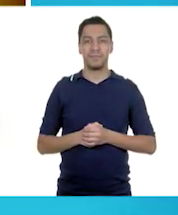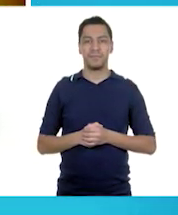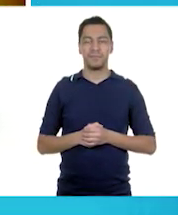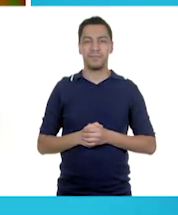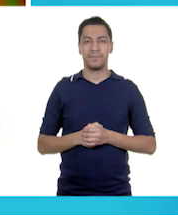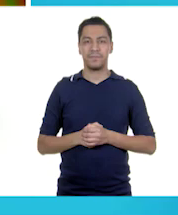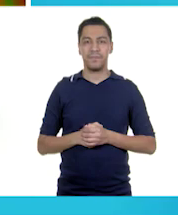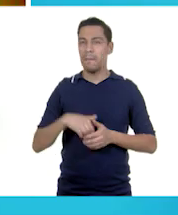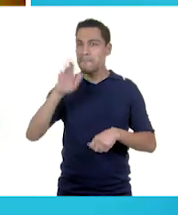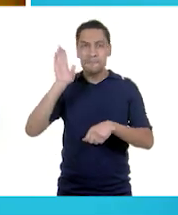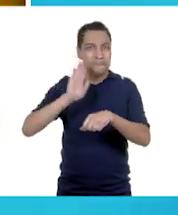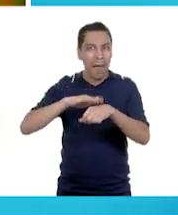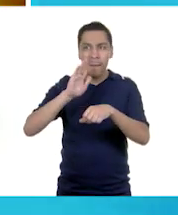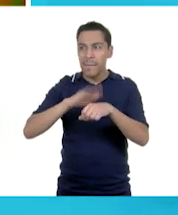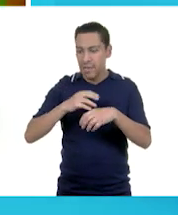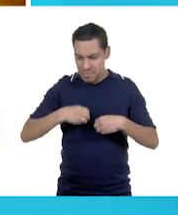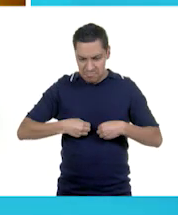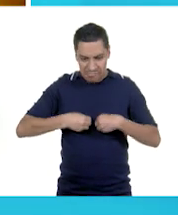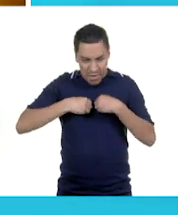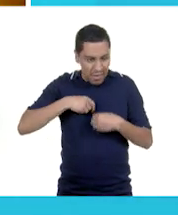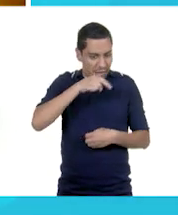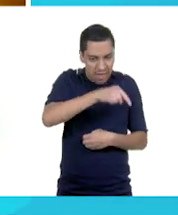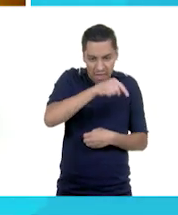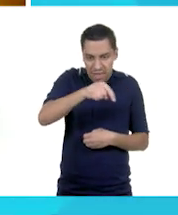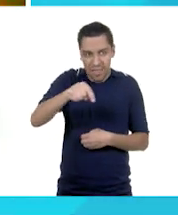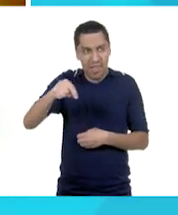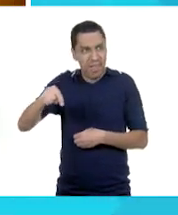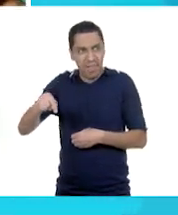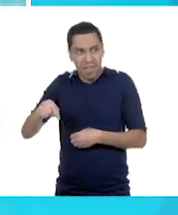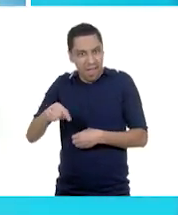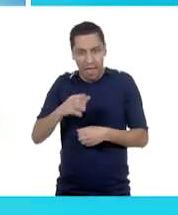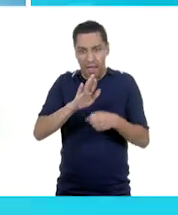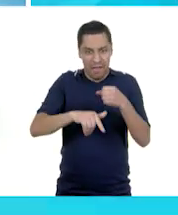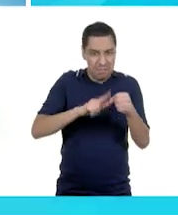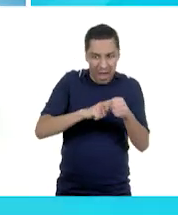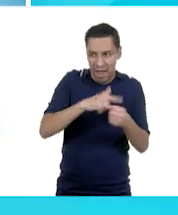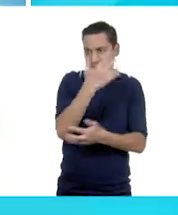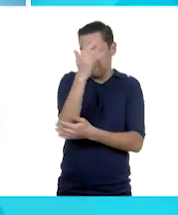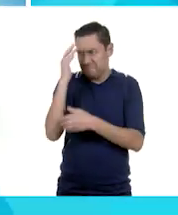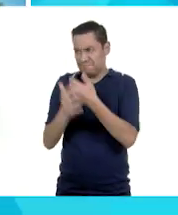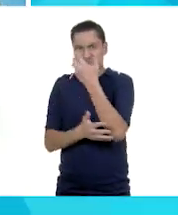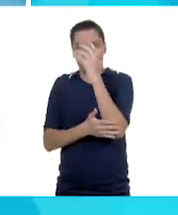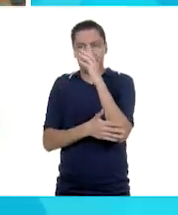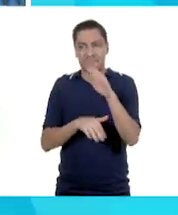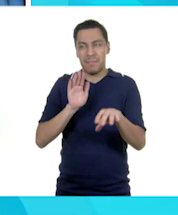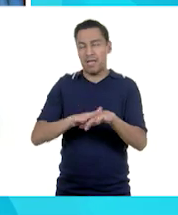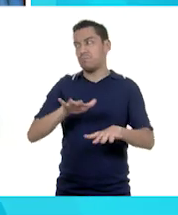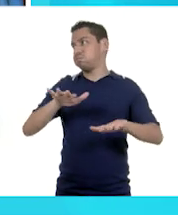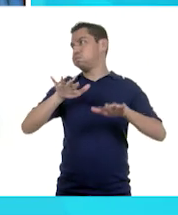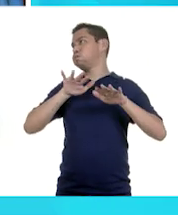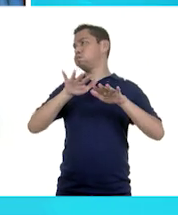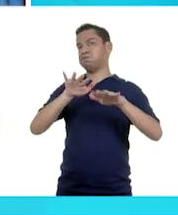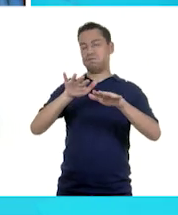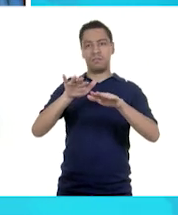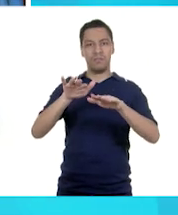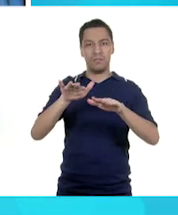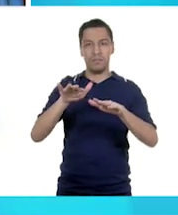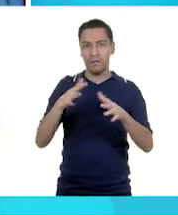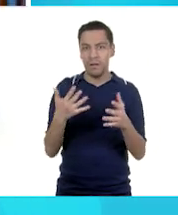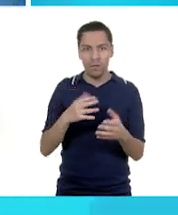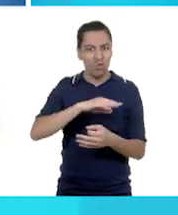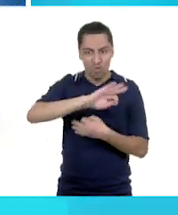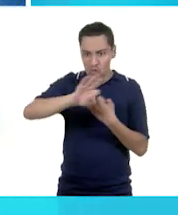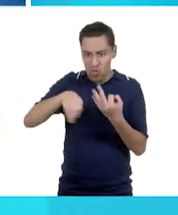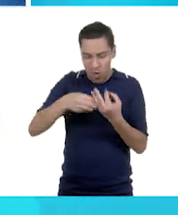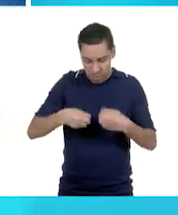Entre más conocemos a los seres vivos con los que compartimos el país, más asombro nos causan. Todos estamos